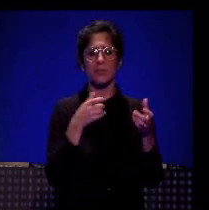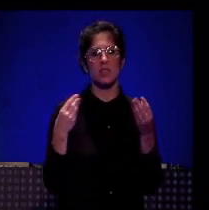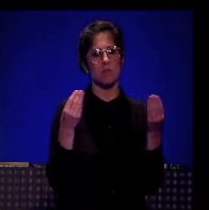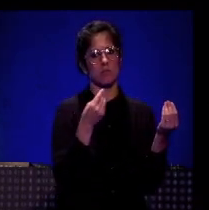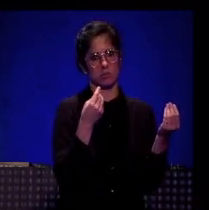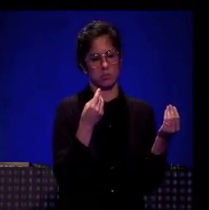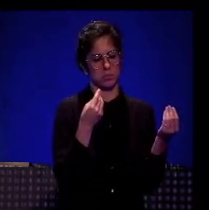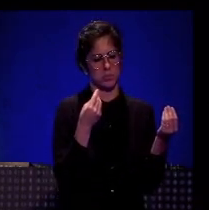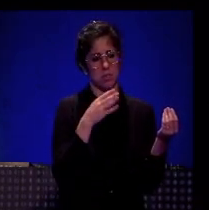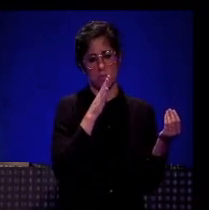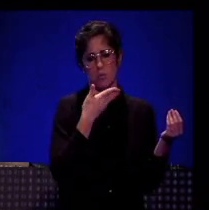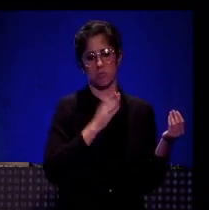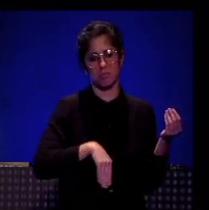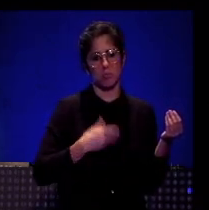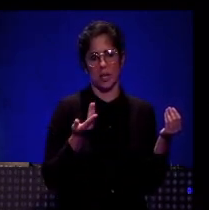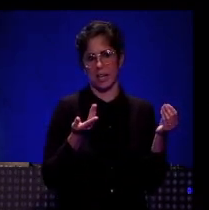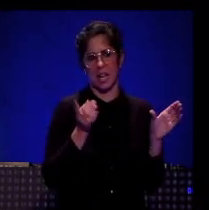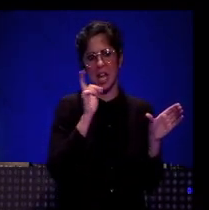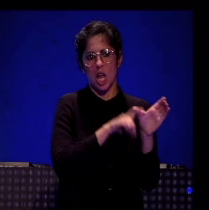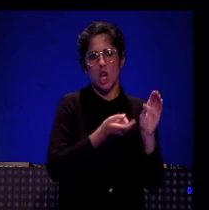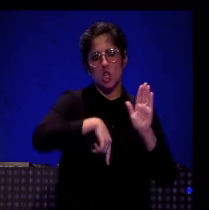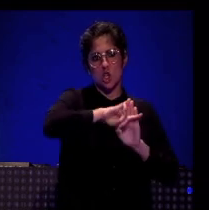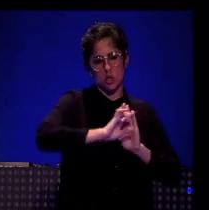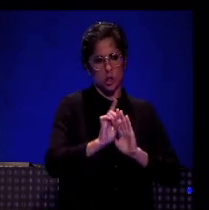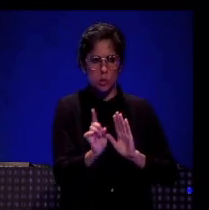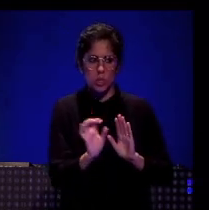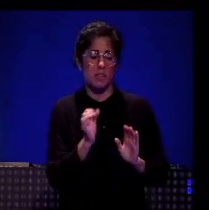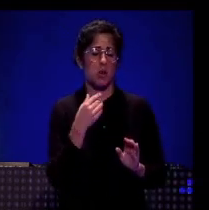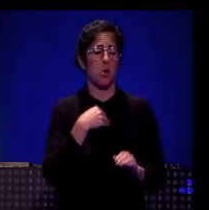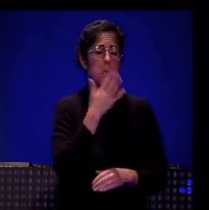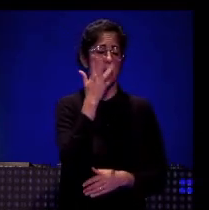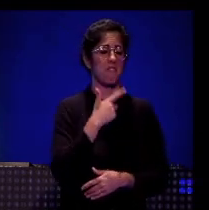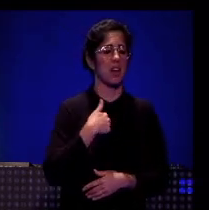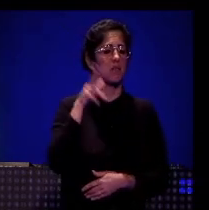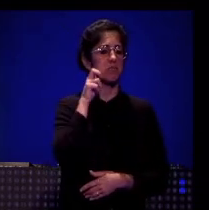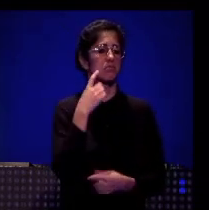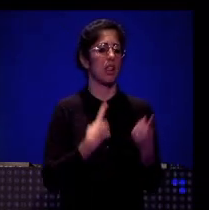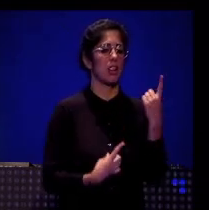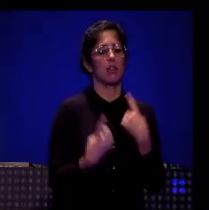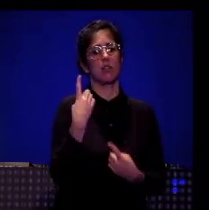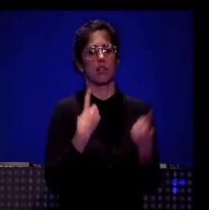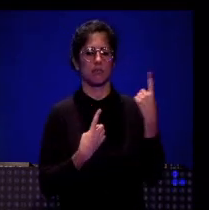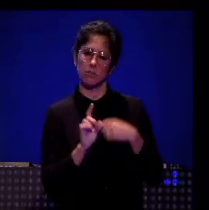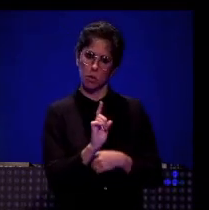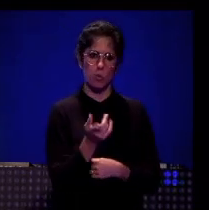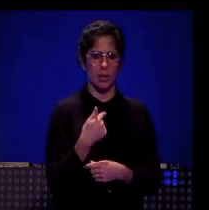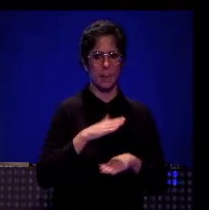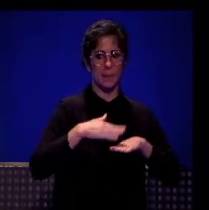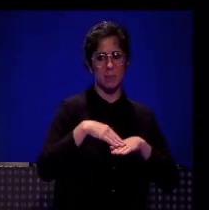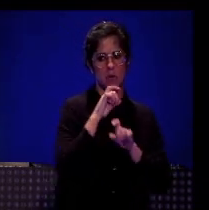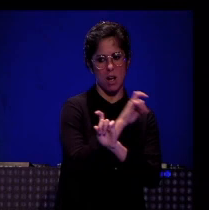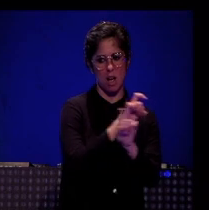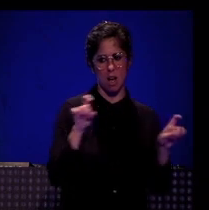pues no se suscriben prefieren escucharlo de vez en cuando sí que bueno al menos que sepan cuándo cuando vamos a emitir